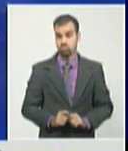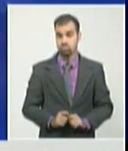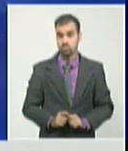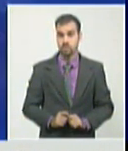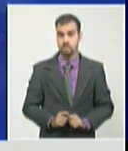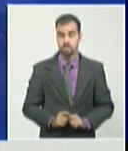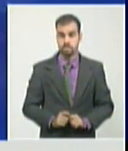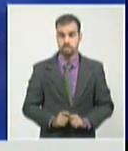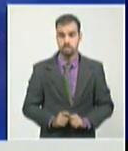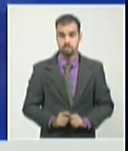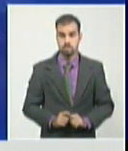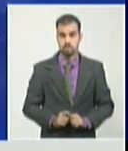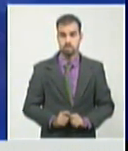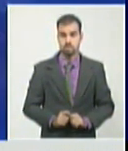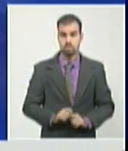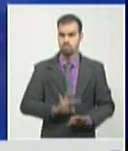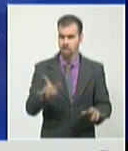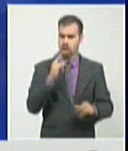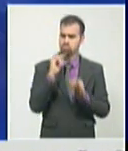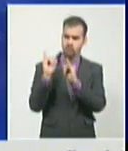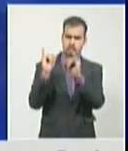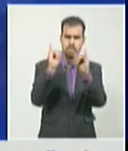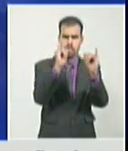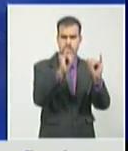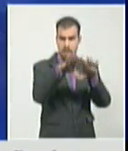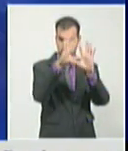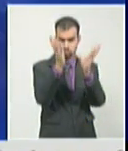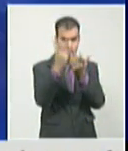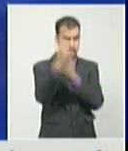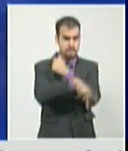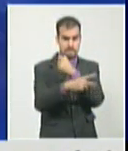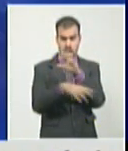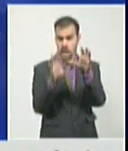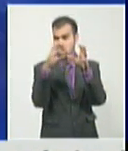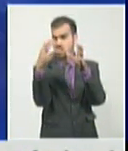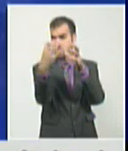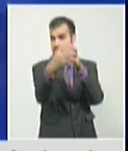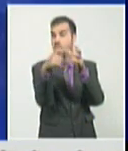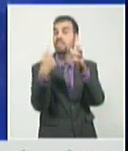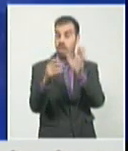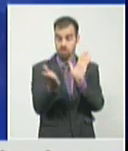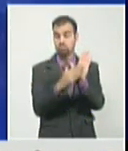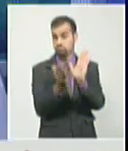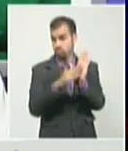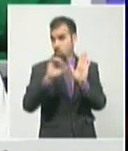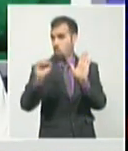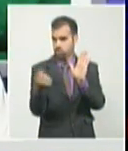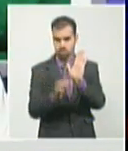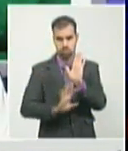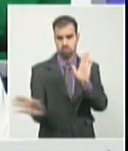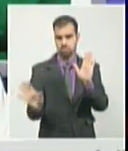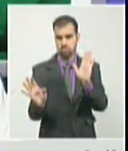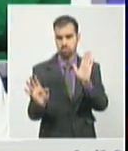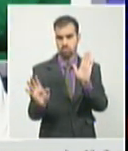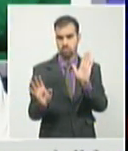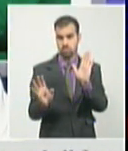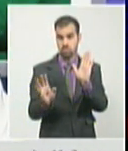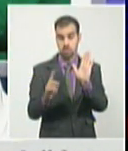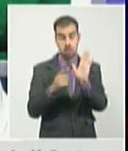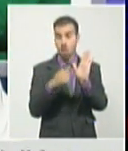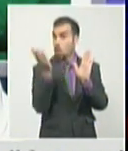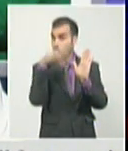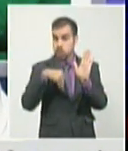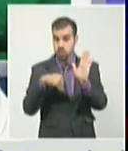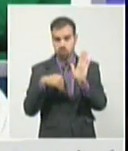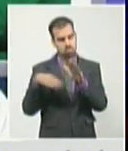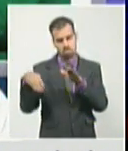a todos los países para que todo que va a ganar puesto ya clara respecto tiene que estar